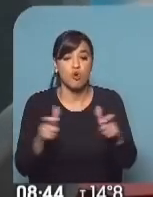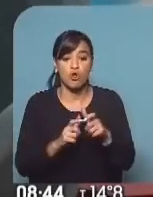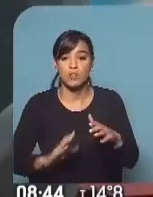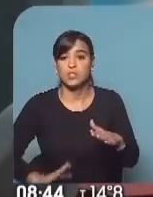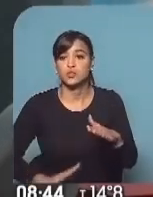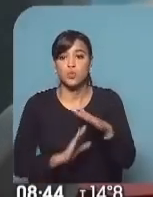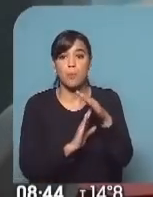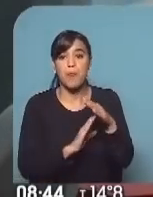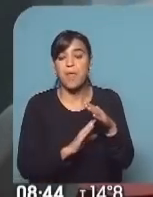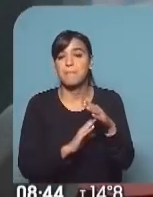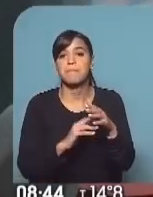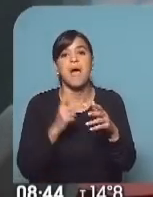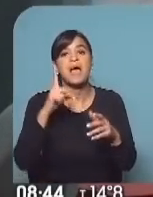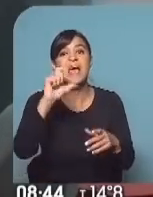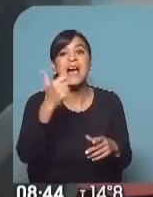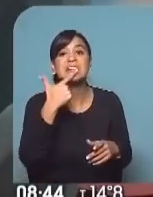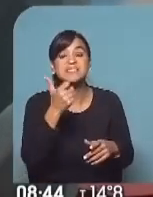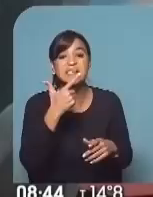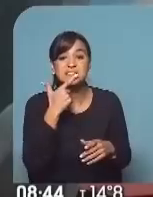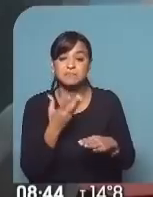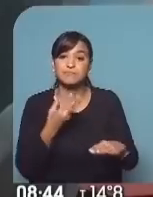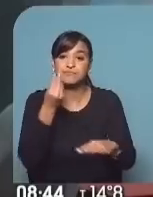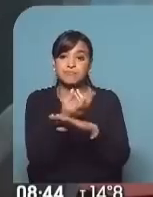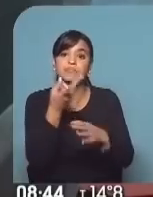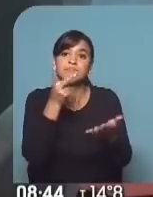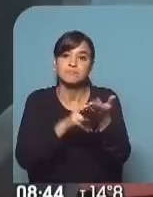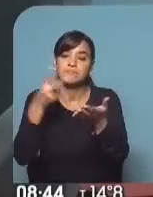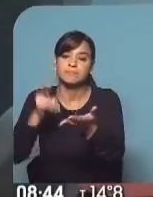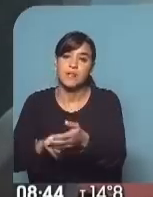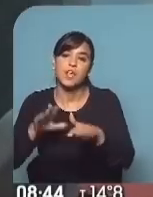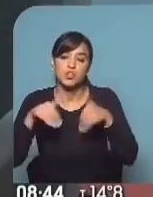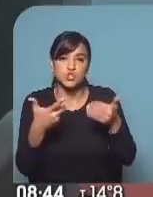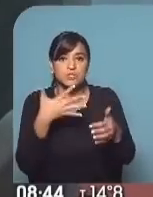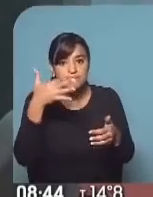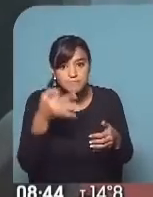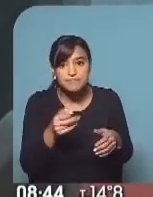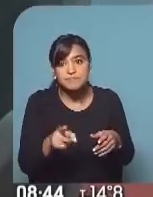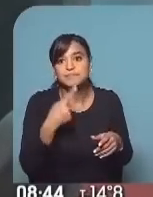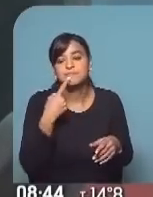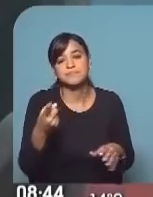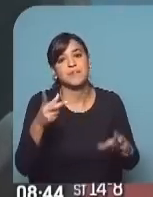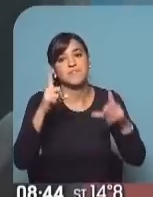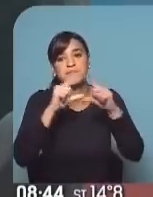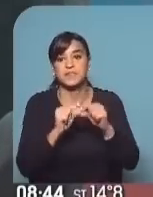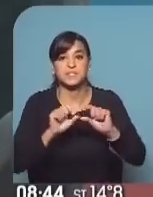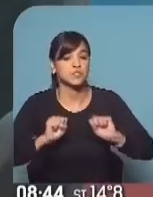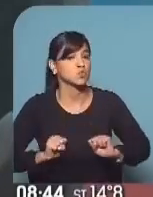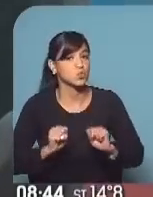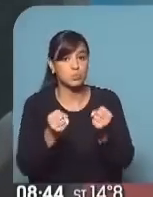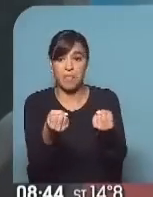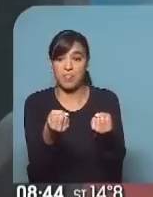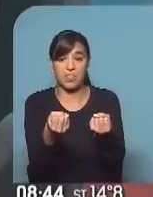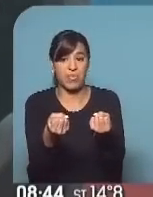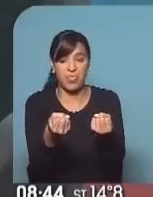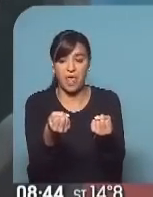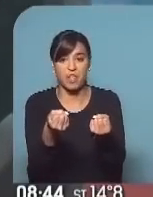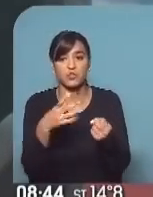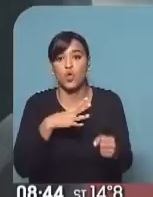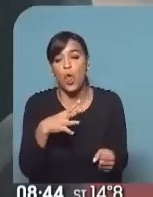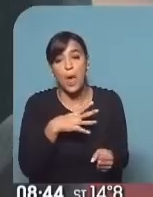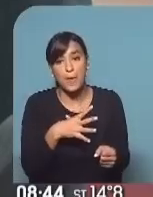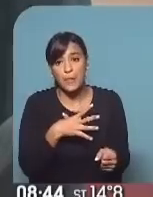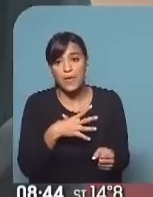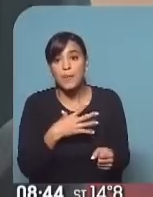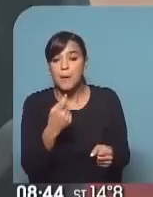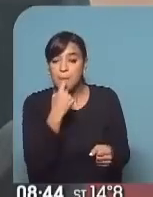impidió al actual gobernador casas presentarse a la reelección lo cierto es que se ha quedado sin fechas fueron suspendidas sin fecha y todavía es dicho